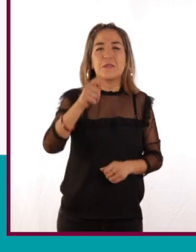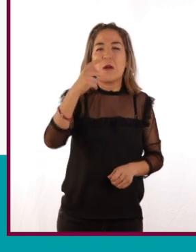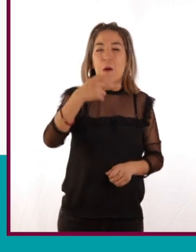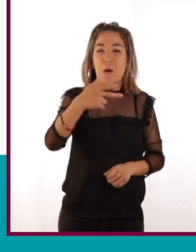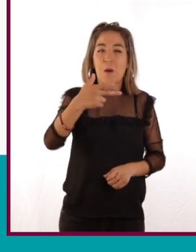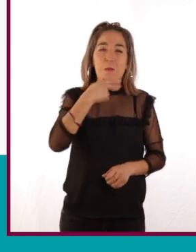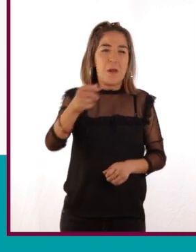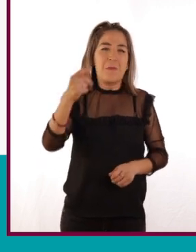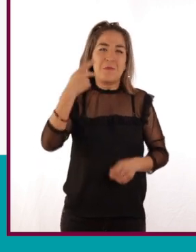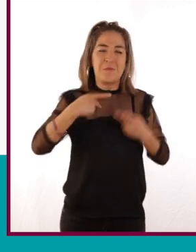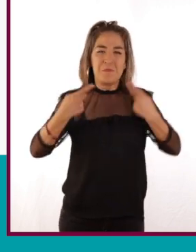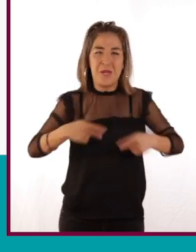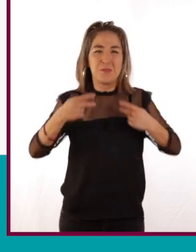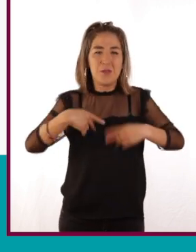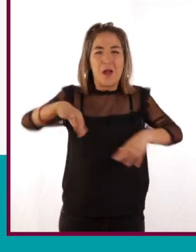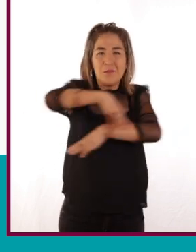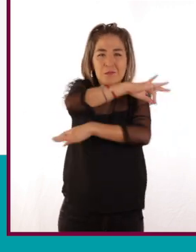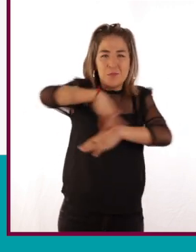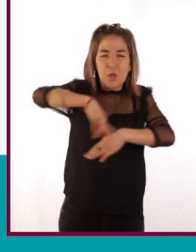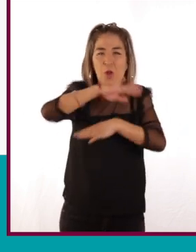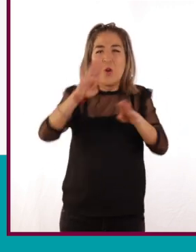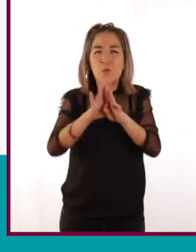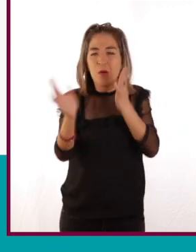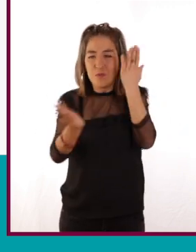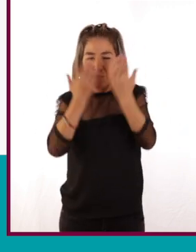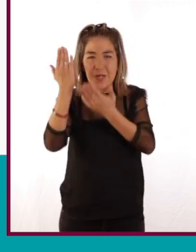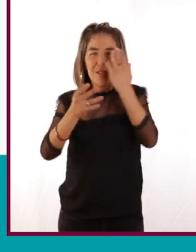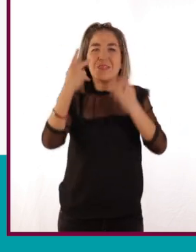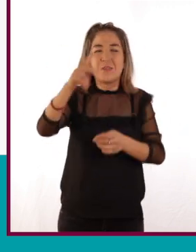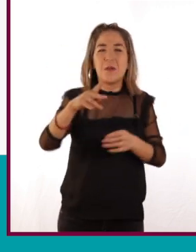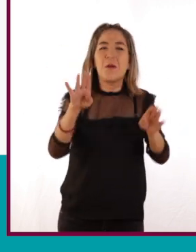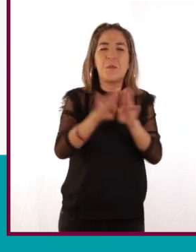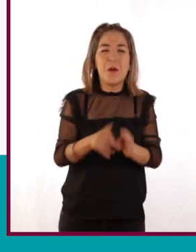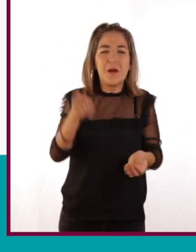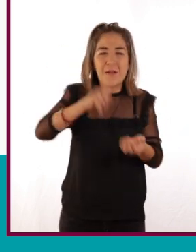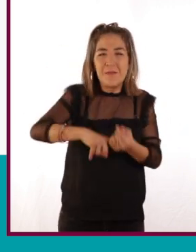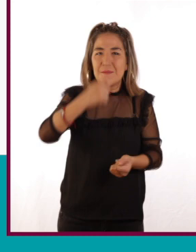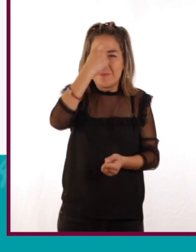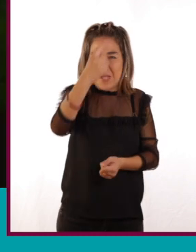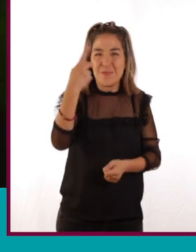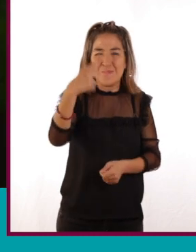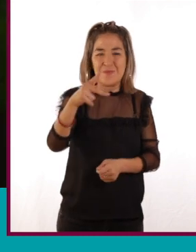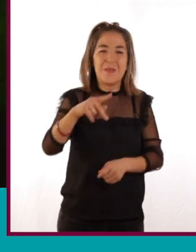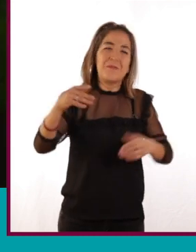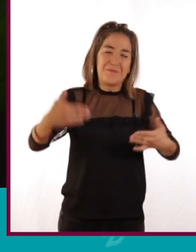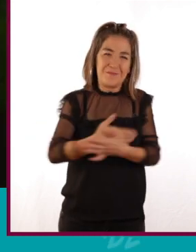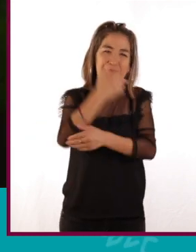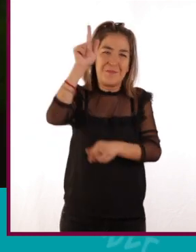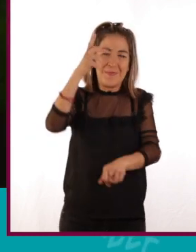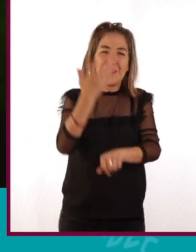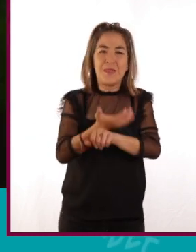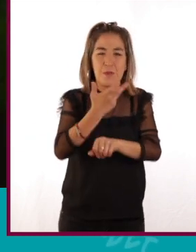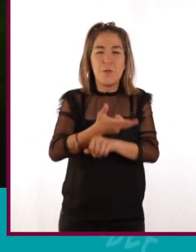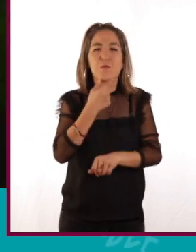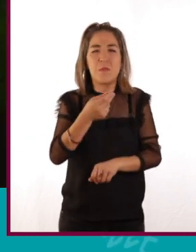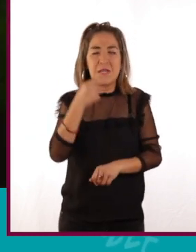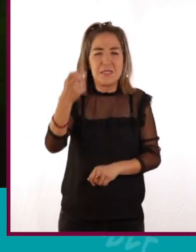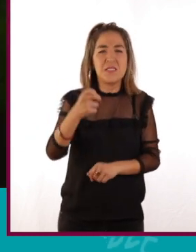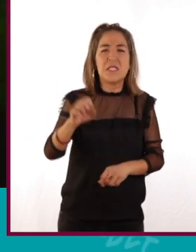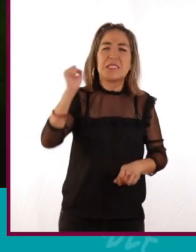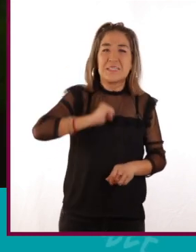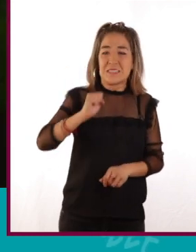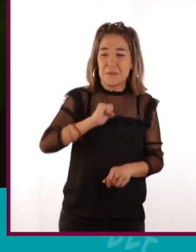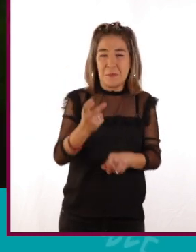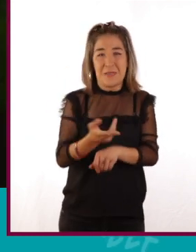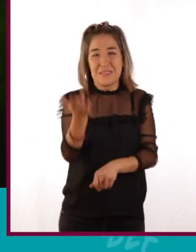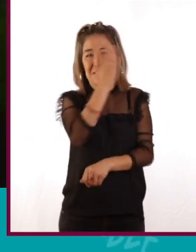hubo un arquitecto, que también es diseñador industrial e inventor estadounidense, que